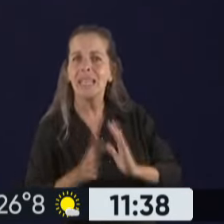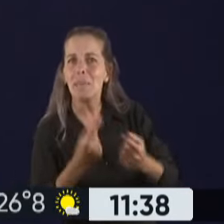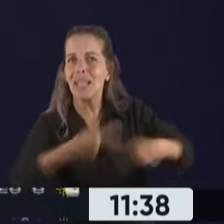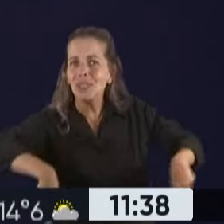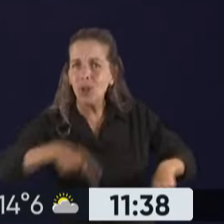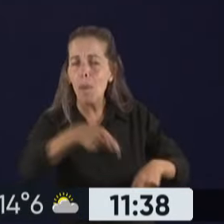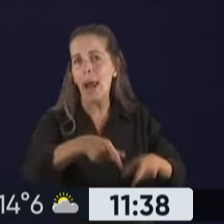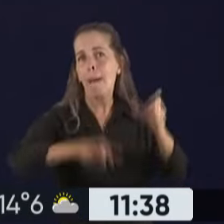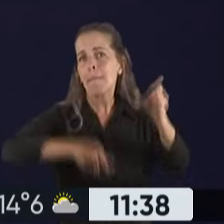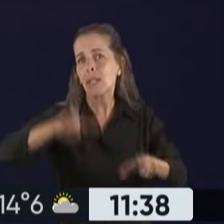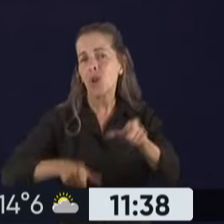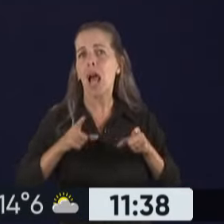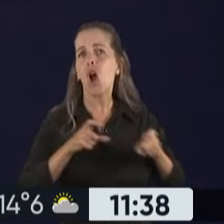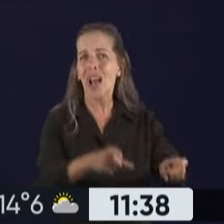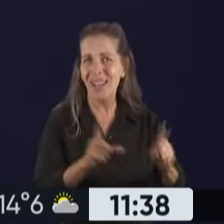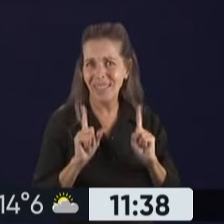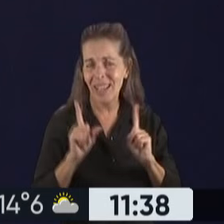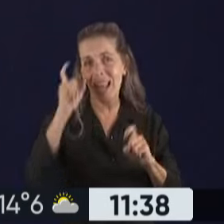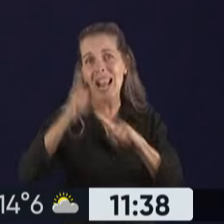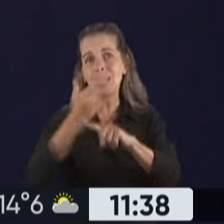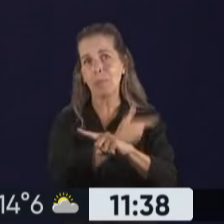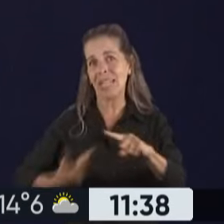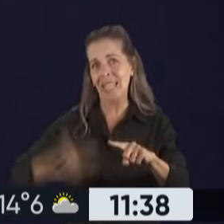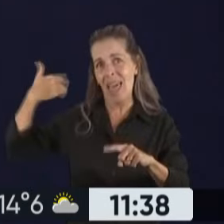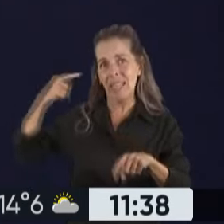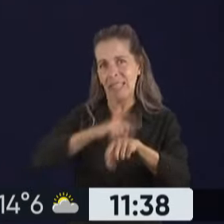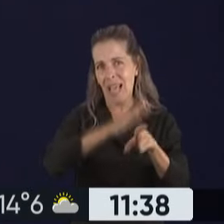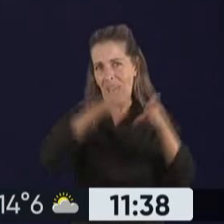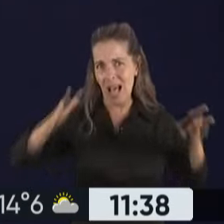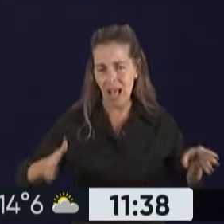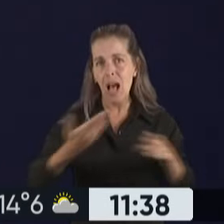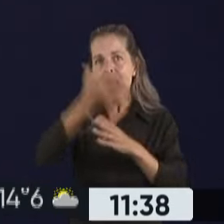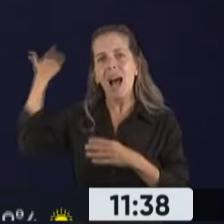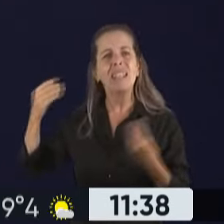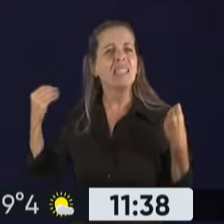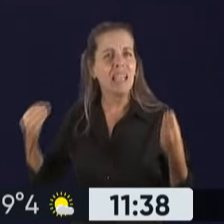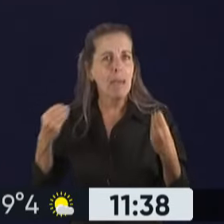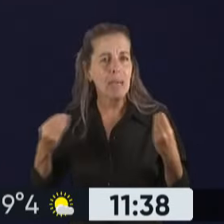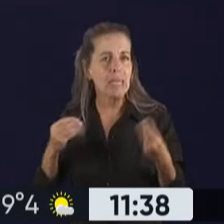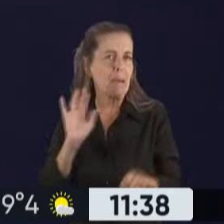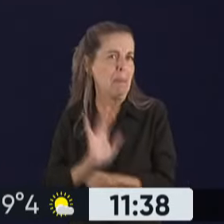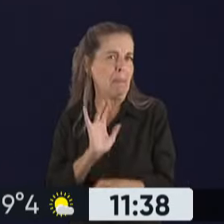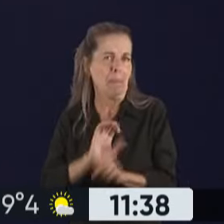durante la gestión anterior eh el proceso era absolutamente